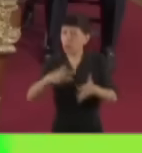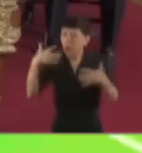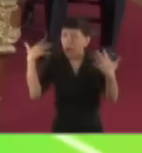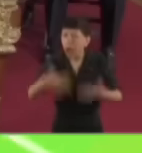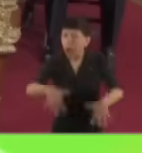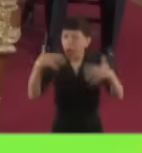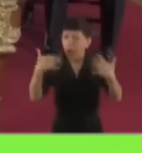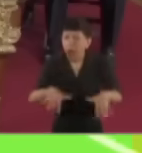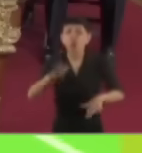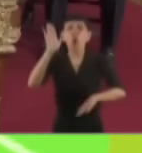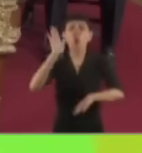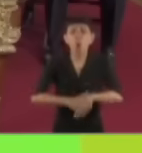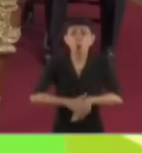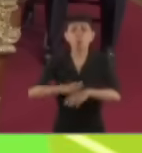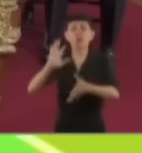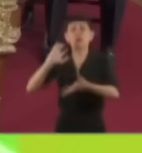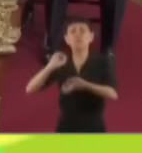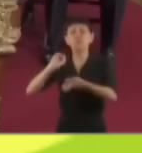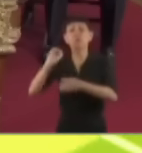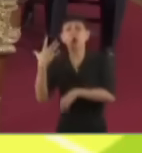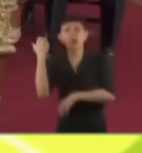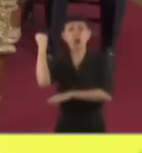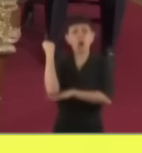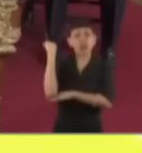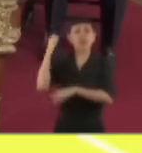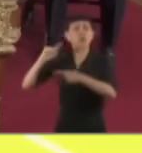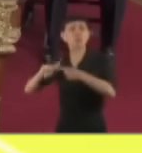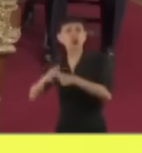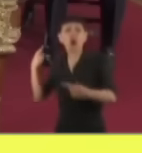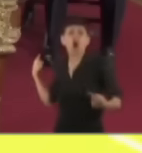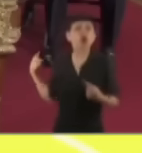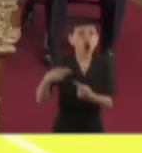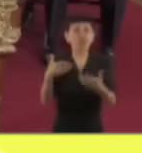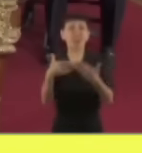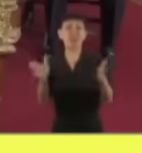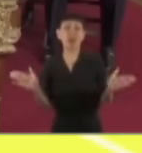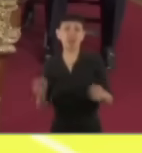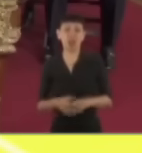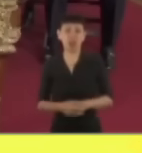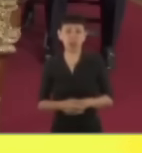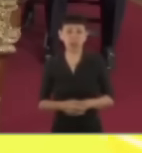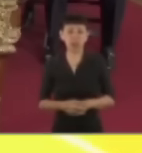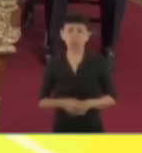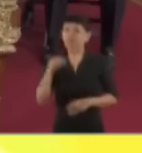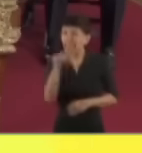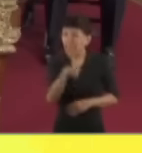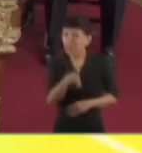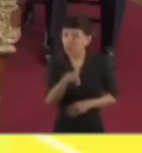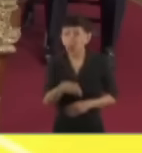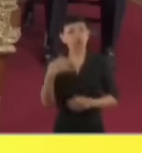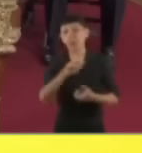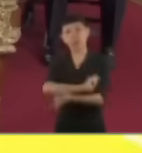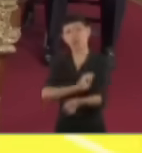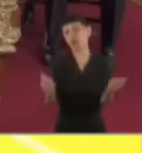esto sea parecido. Algunas cuestiones, ¿sí? Transformar los clubes en sociedades anónimas son de necesidad y urgencia, y la verdad que no. Estoy